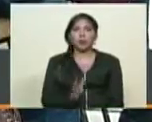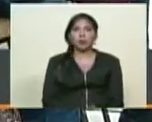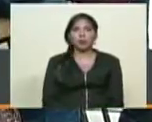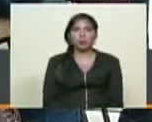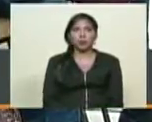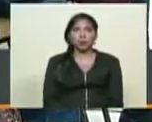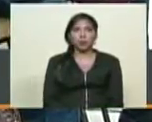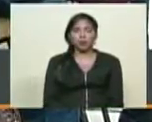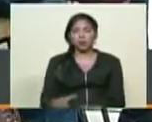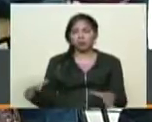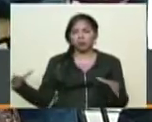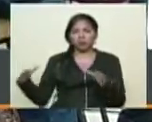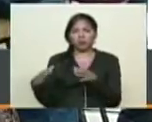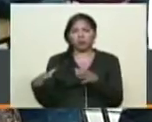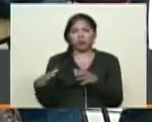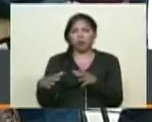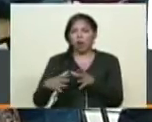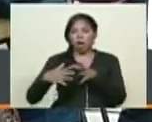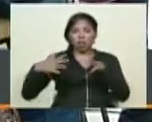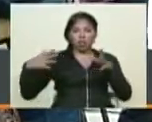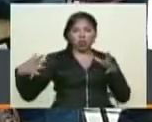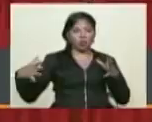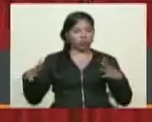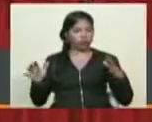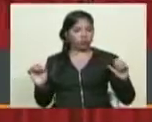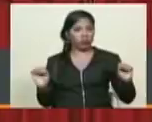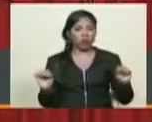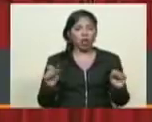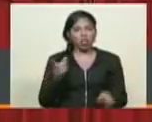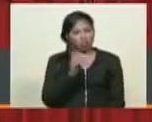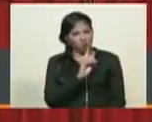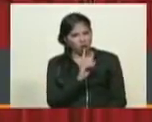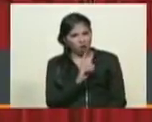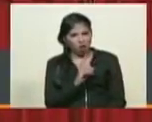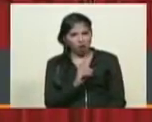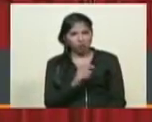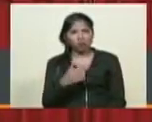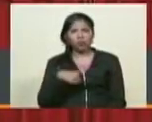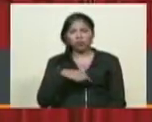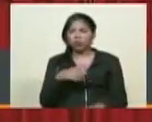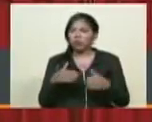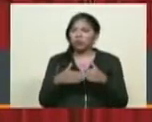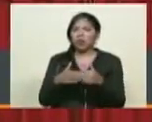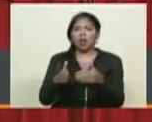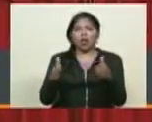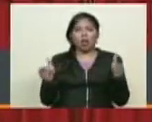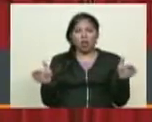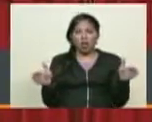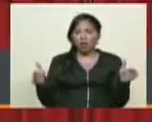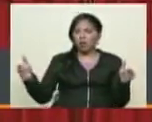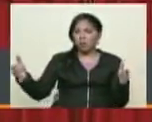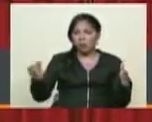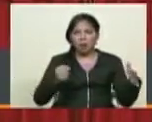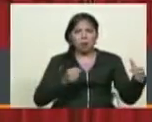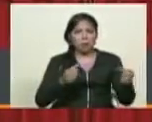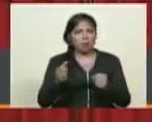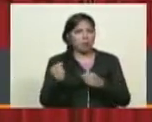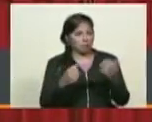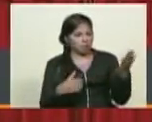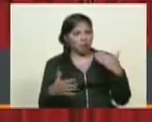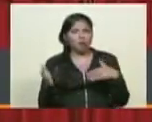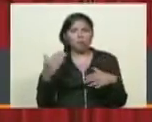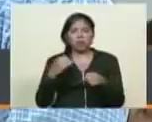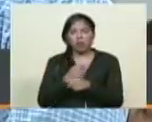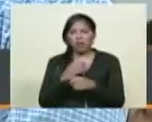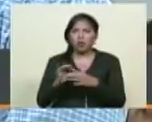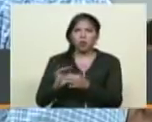los más grandotes, no. Nosotros le abrimos espacio, en verdad. Lo hemos hecho, Jesús. Lo hemos hecho y hemos conversado. Lo que no es lógico es que